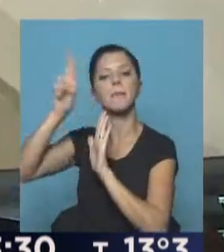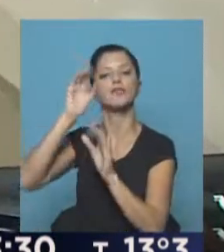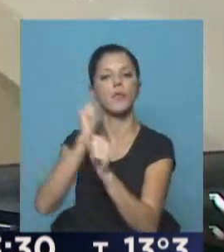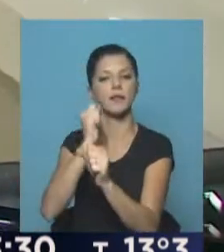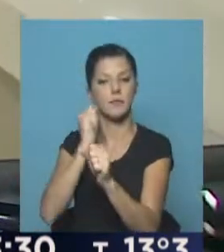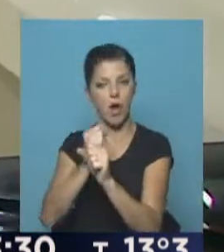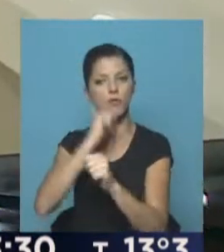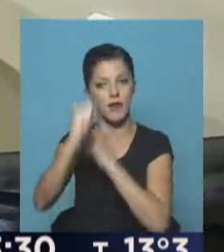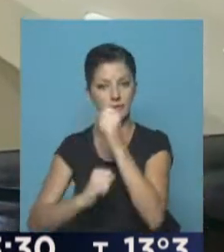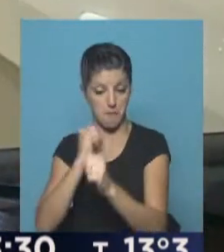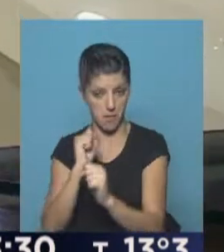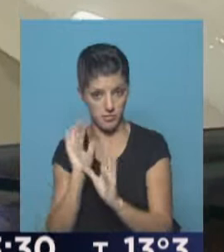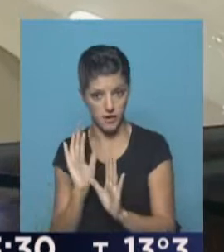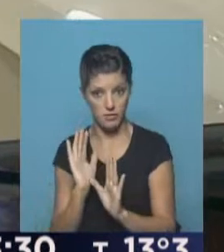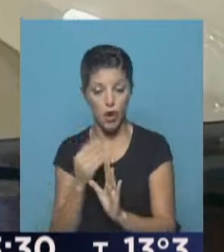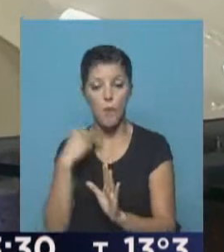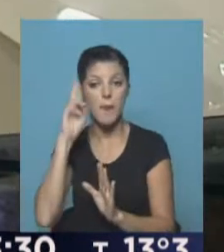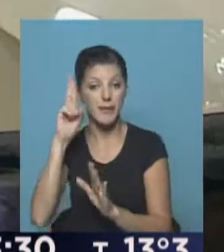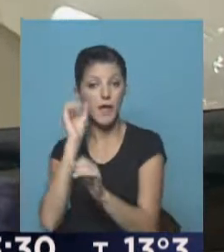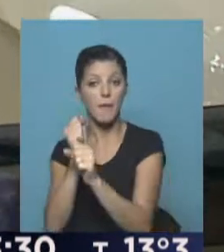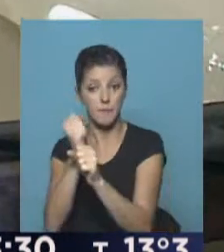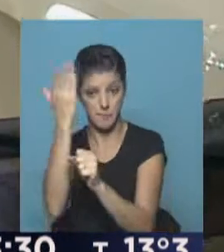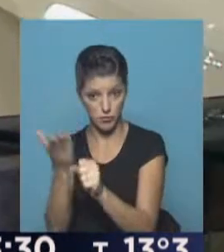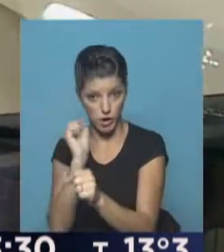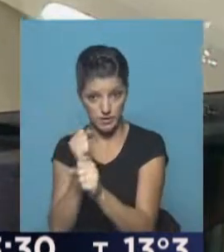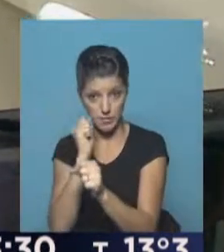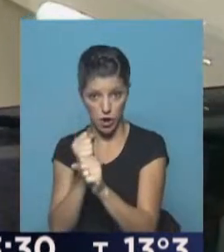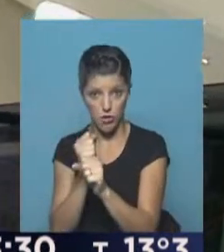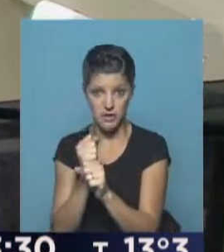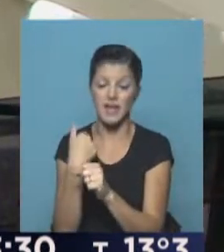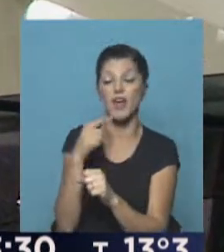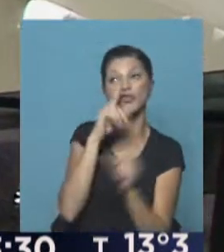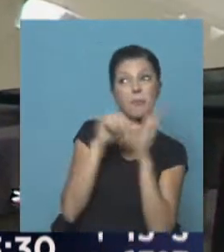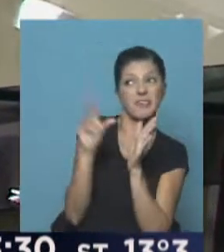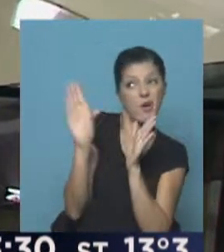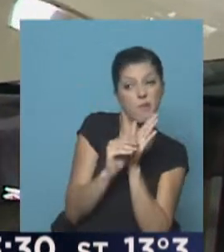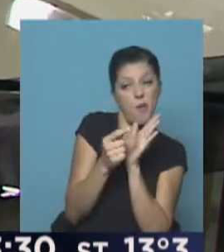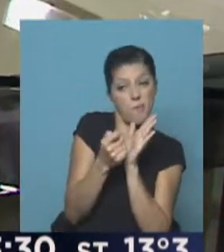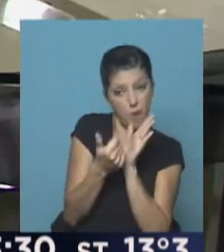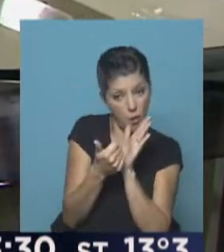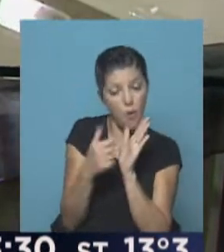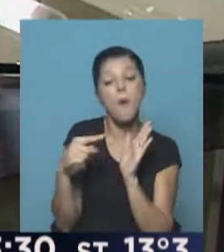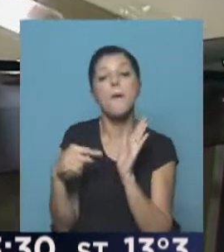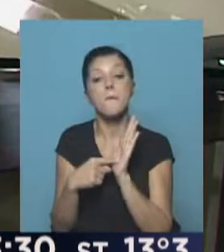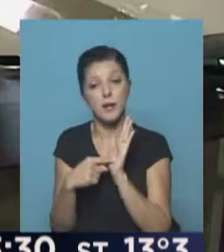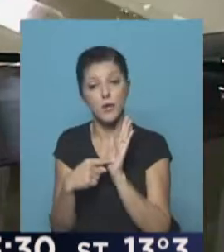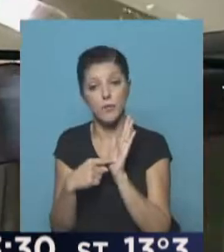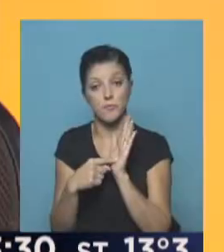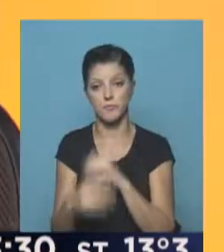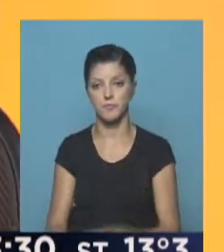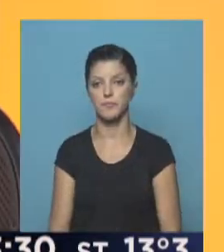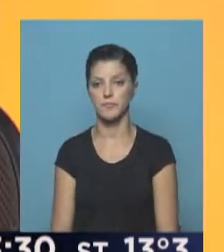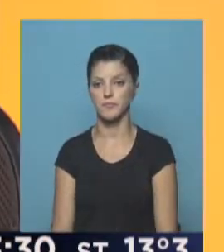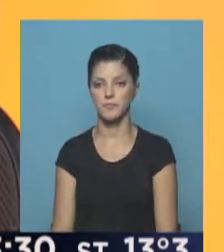las empresas, cosa que fue muy, muy poco copiado en el resto del mundo, pero digamos, hoy frente a una